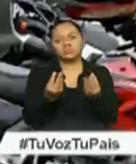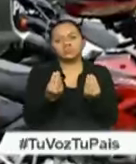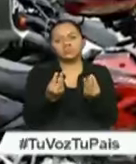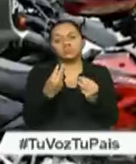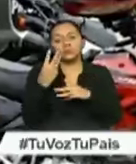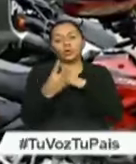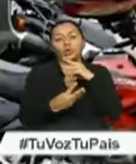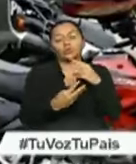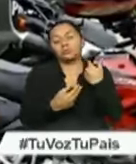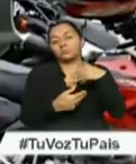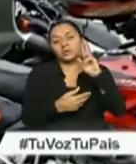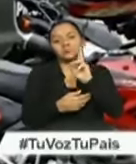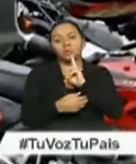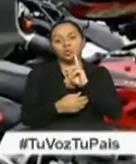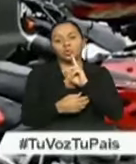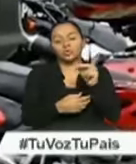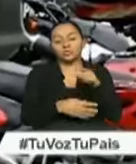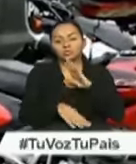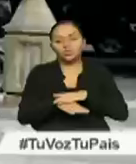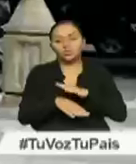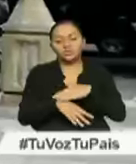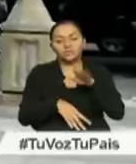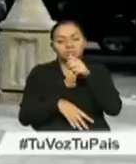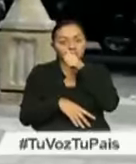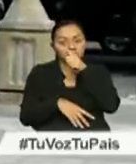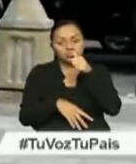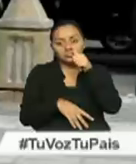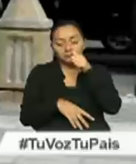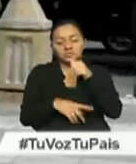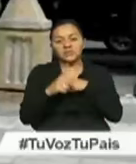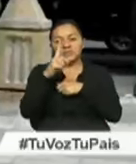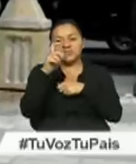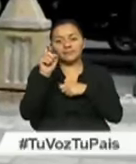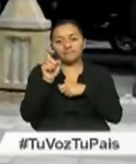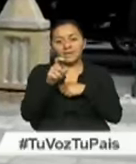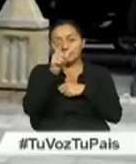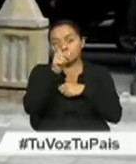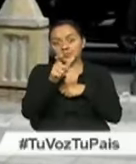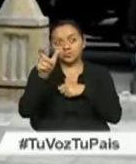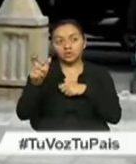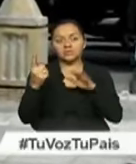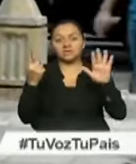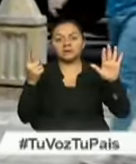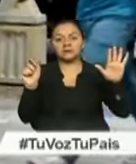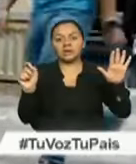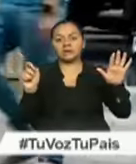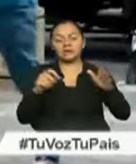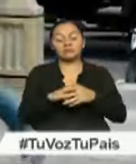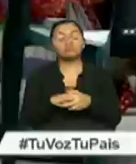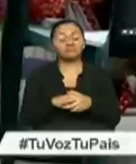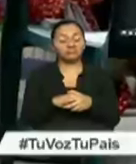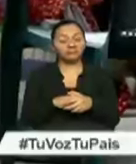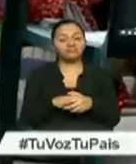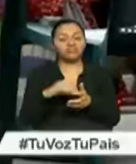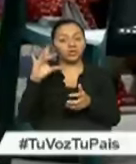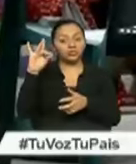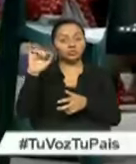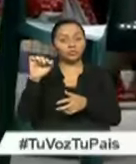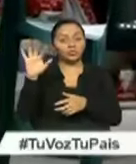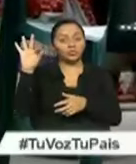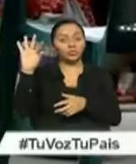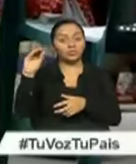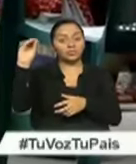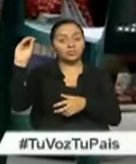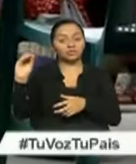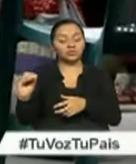mundo, atribuida a las pandillas y al narcotráfico. De 60 por cada 100.000 habitantes, más de 6 veces el promedio mundial de 8,9 de la